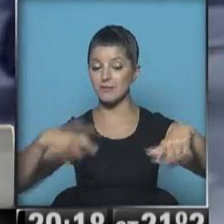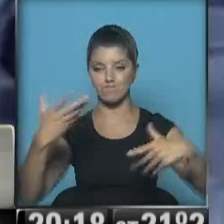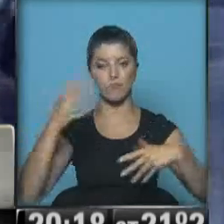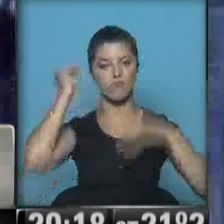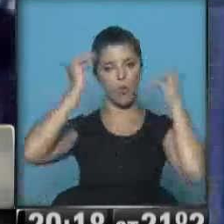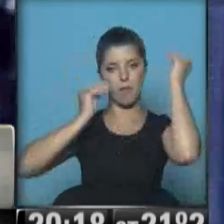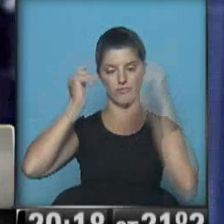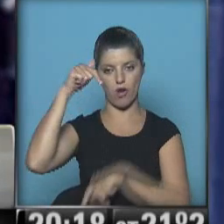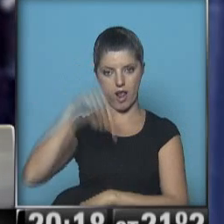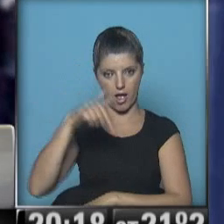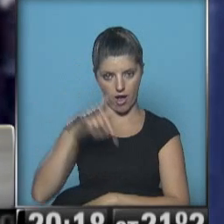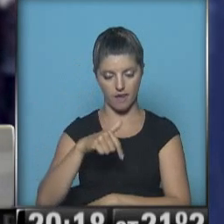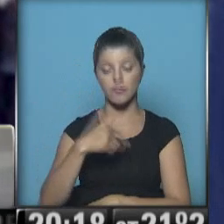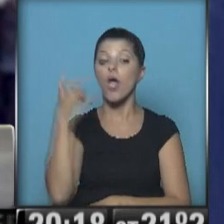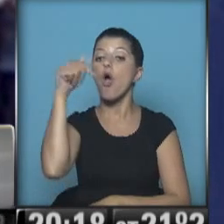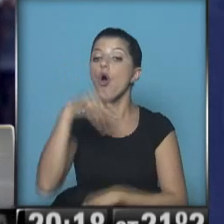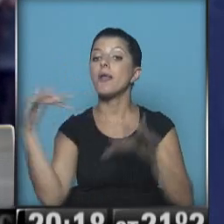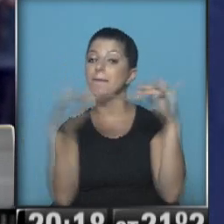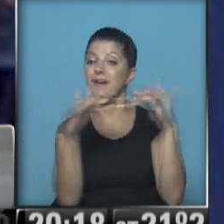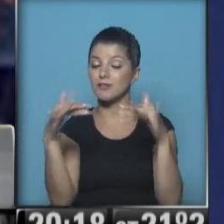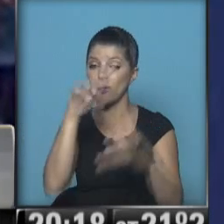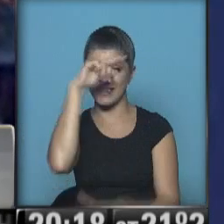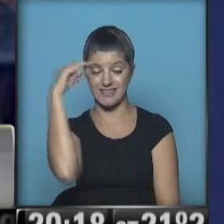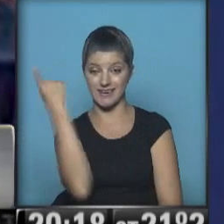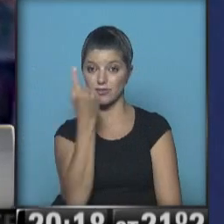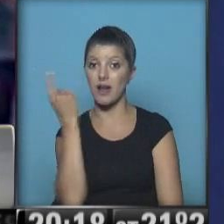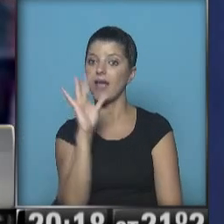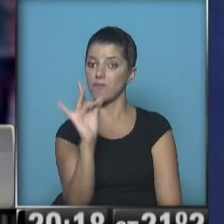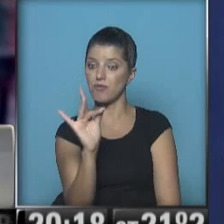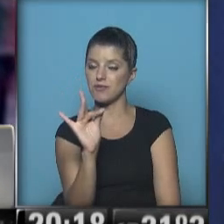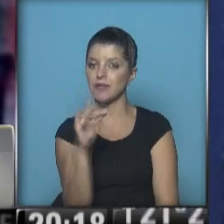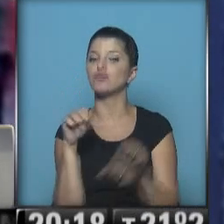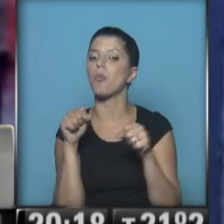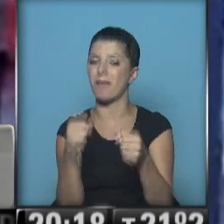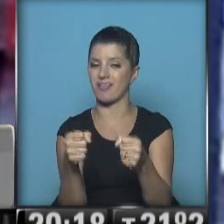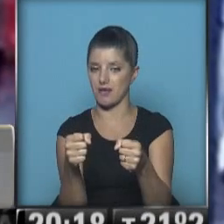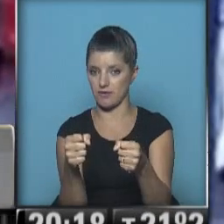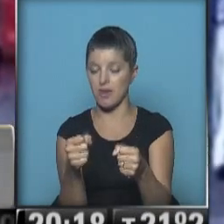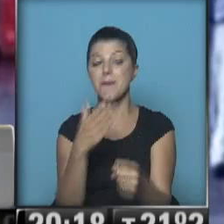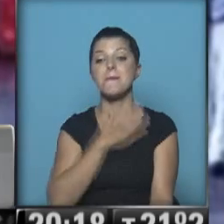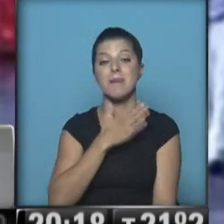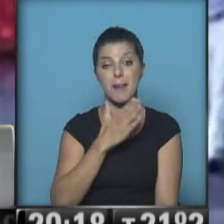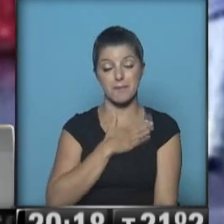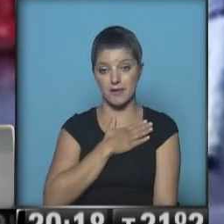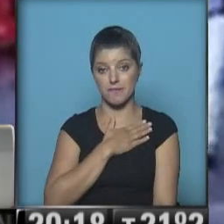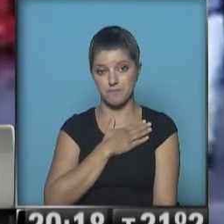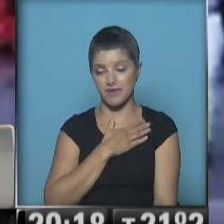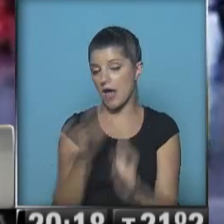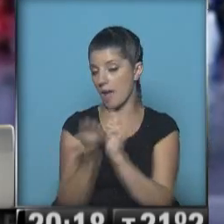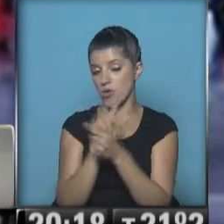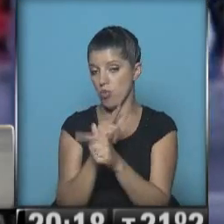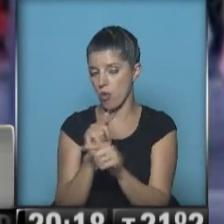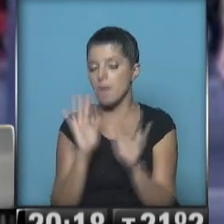el partido a nivel internacional es muy difícil que no se juega para mí no tiene modificación